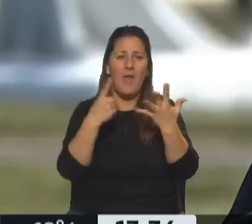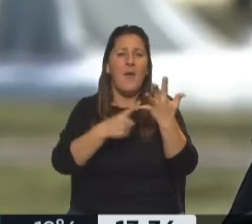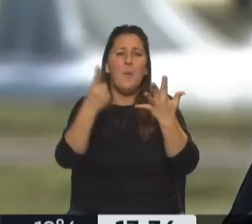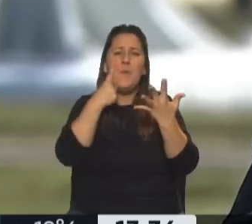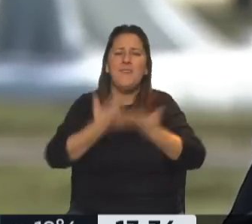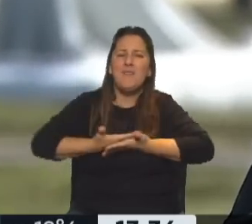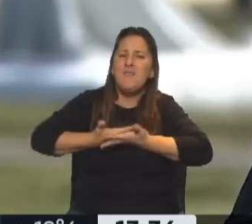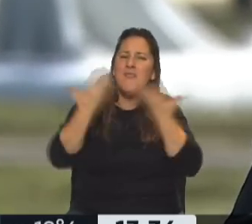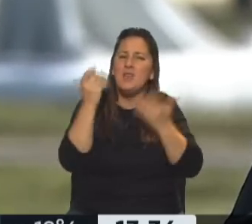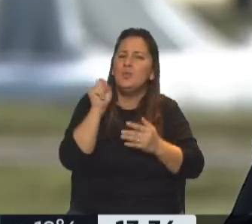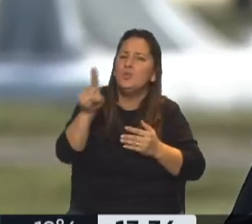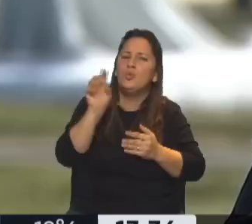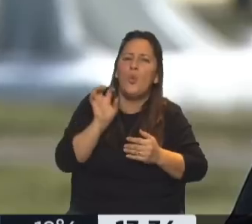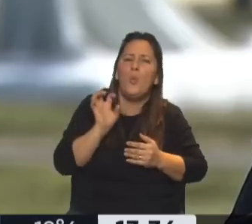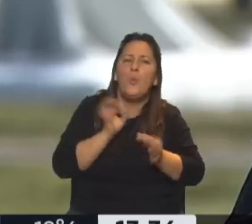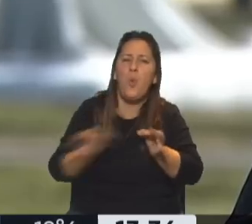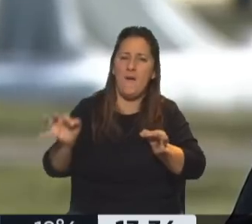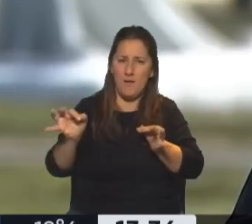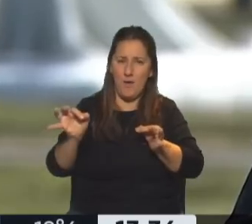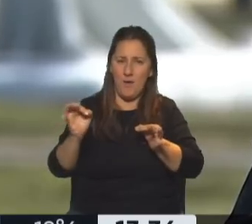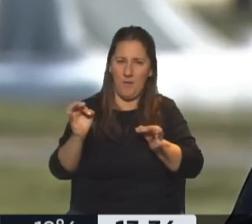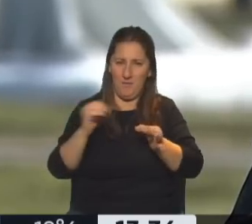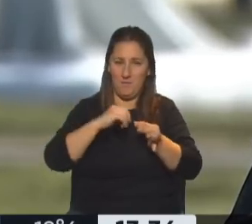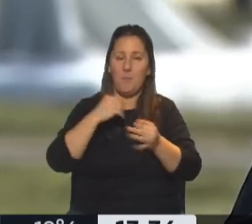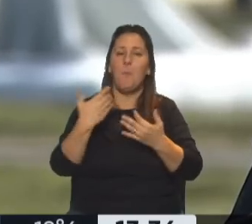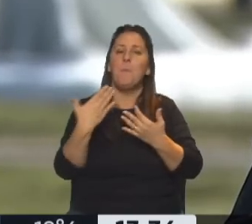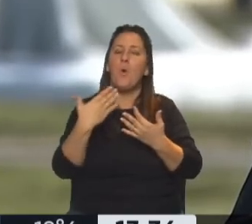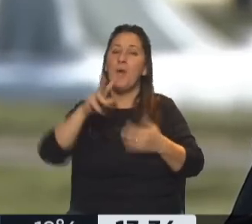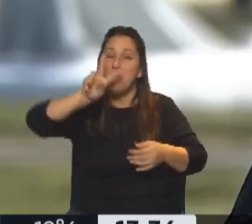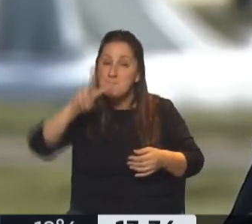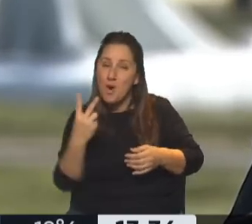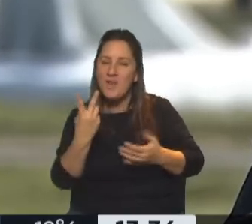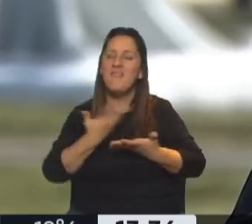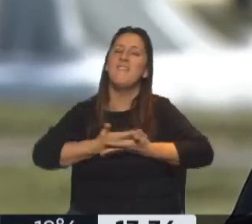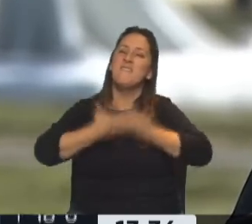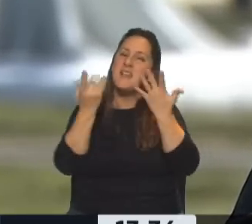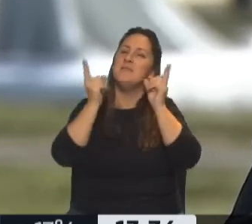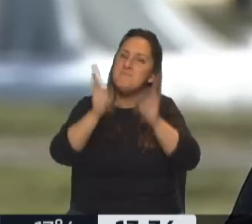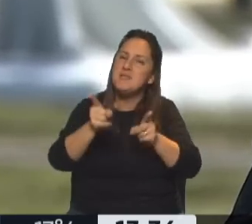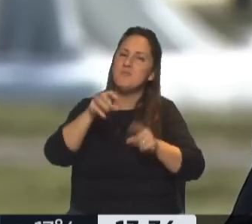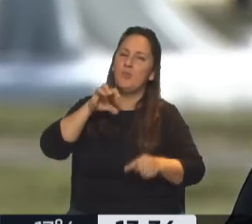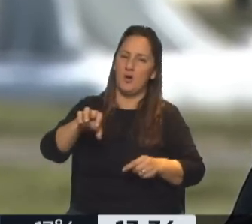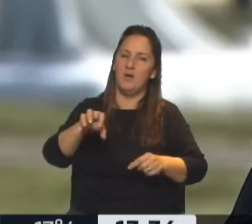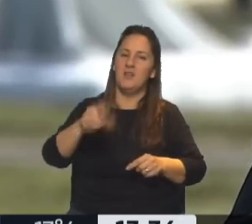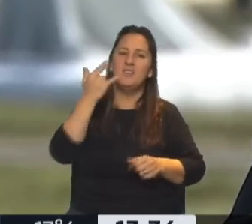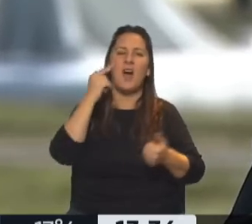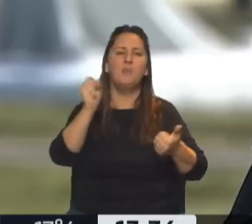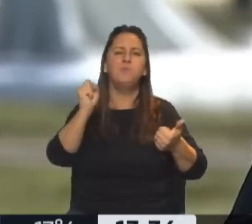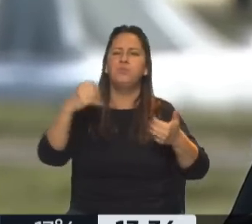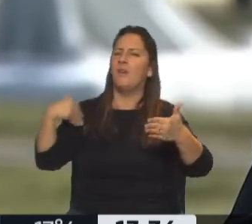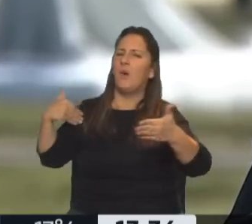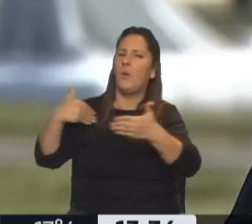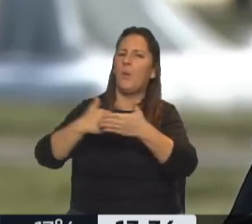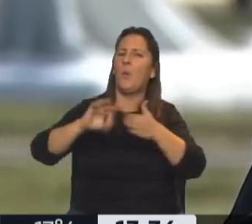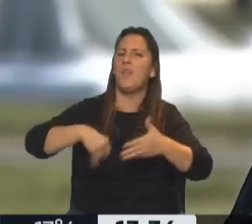feliz en el pueblo en el que le tocó nacer y poder morirse feliz en ese mismo lugar después de haber vivido